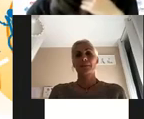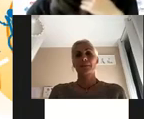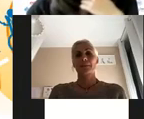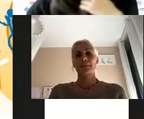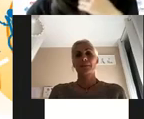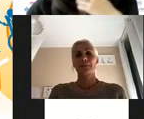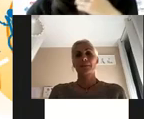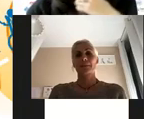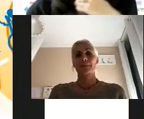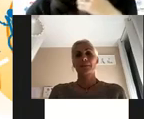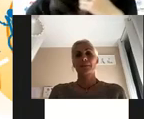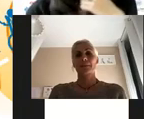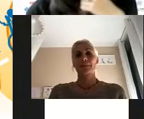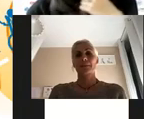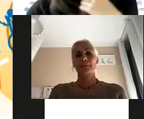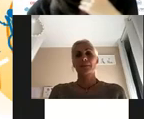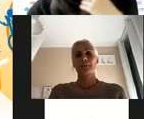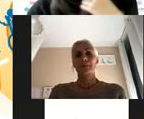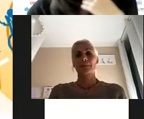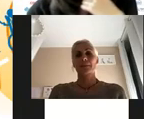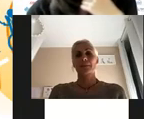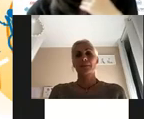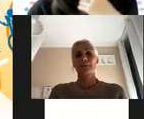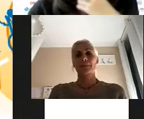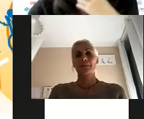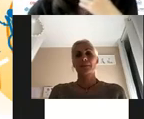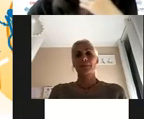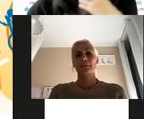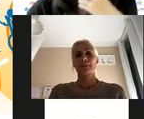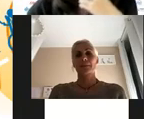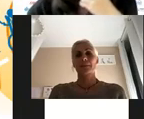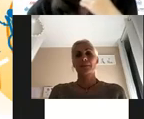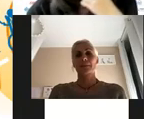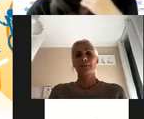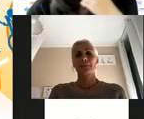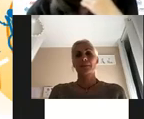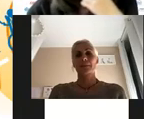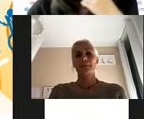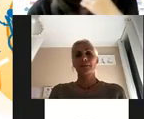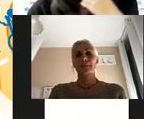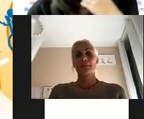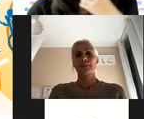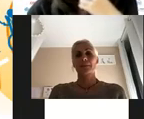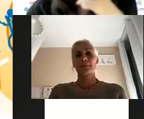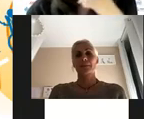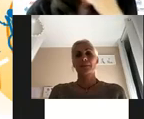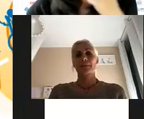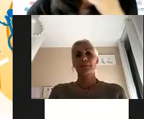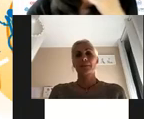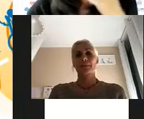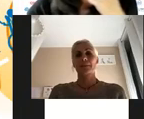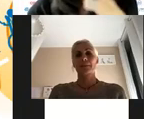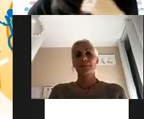de trabajo remunerado. La línea moradita es el tiempo de estudios. La línea verde es el tiempo de